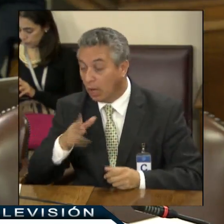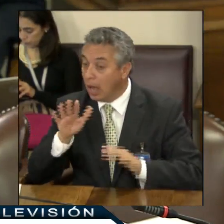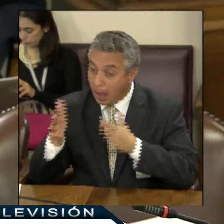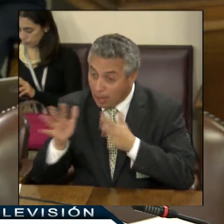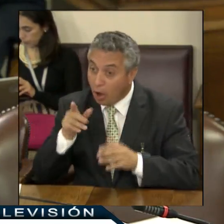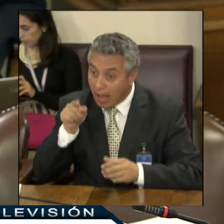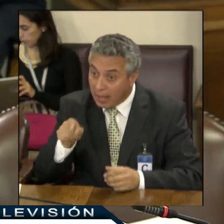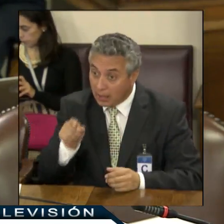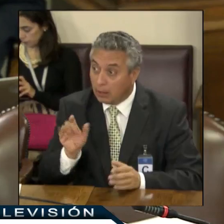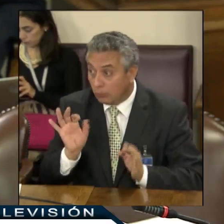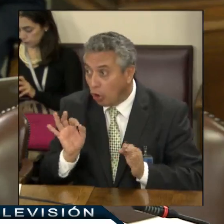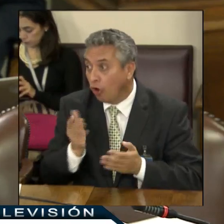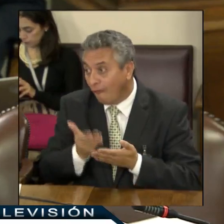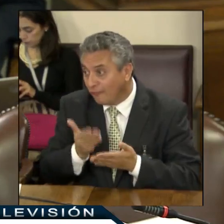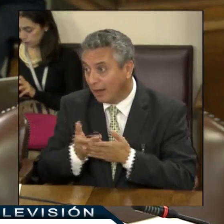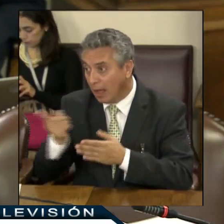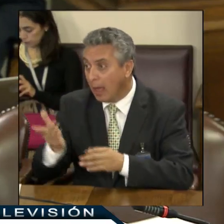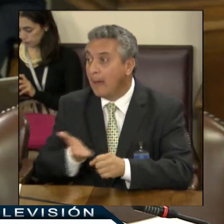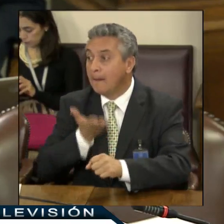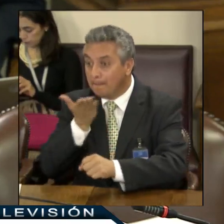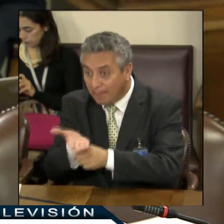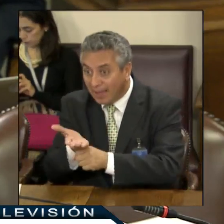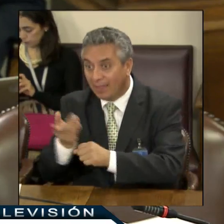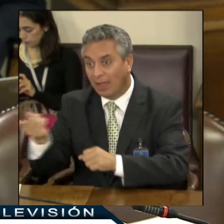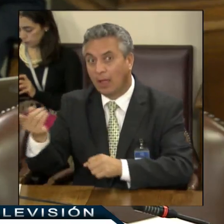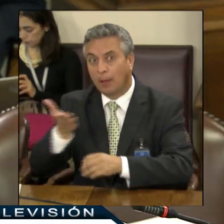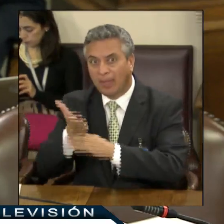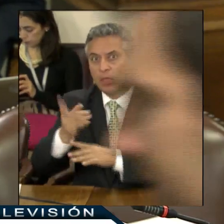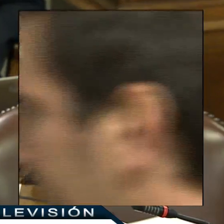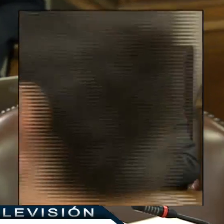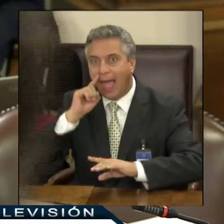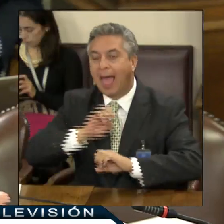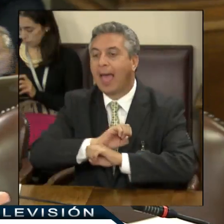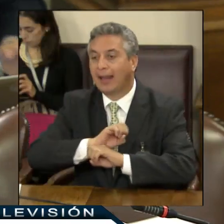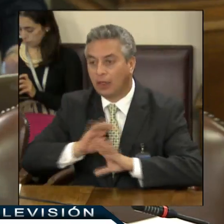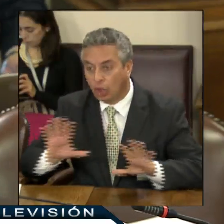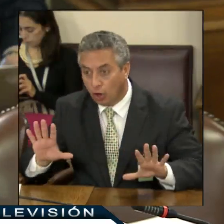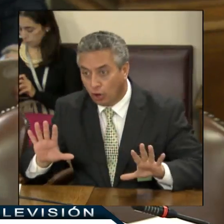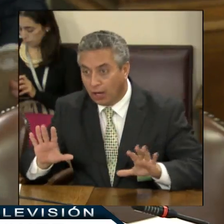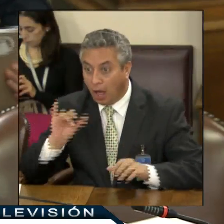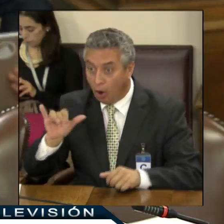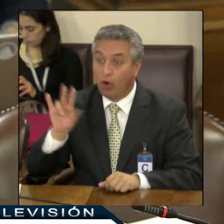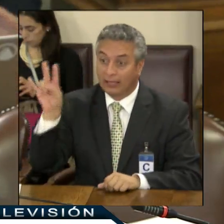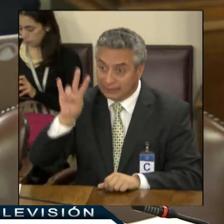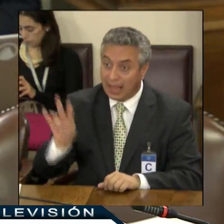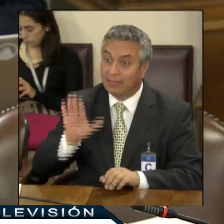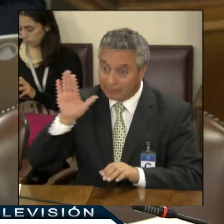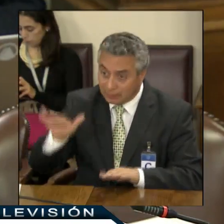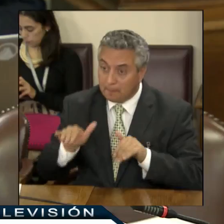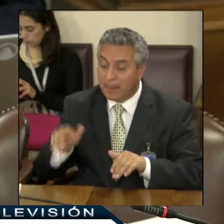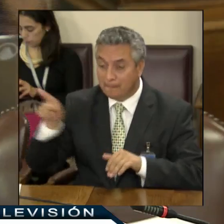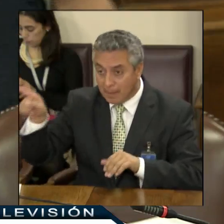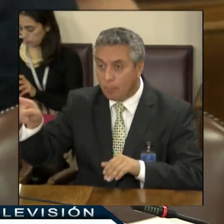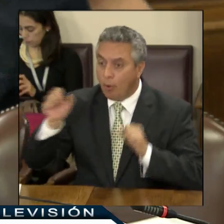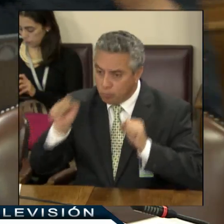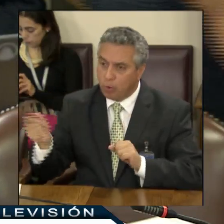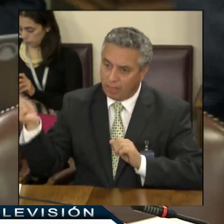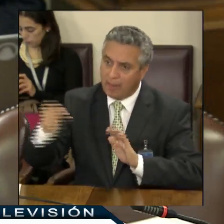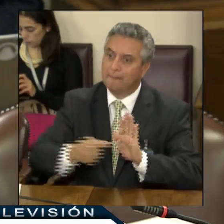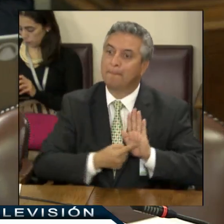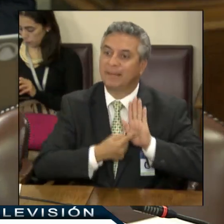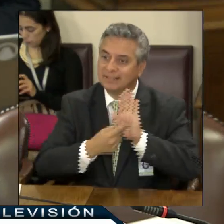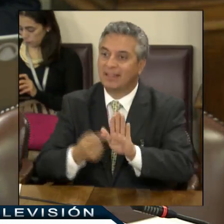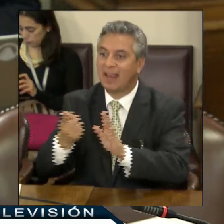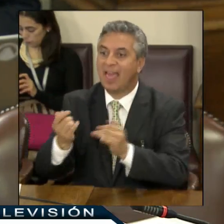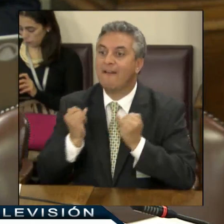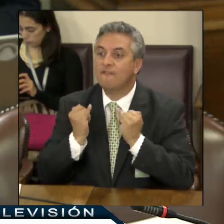quizás sería conveniente solicitar una aclaratoria o quizás también el mismo senadis podría presentar alguna eh un